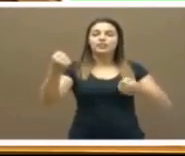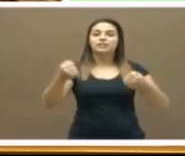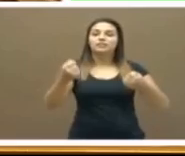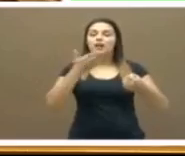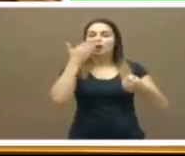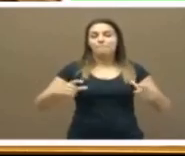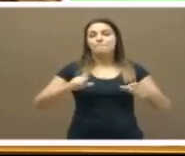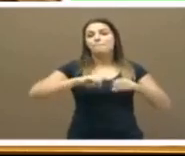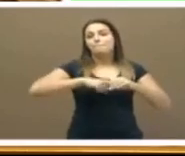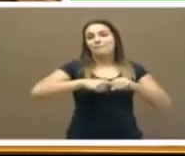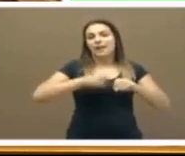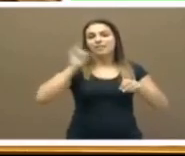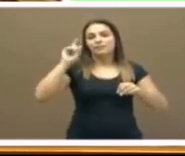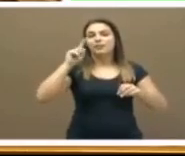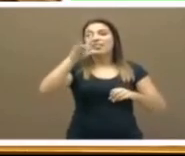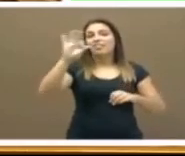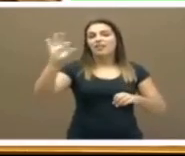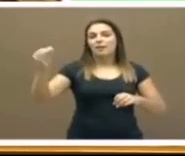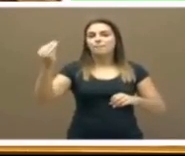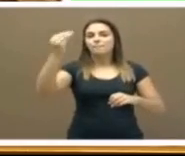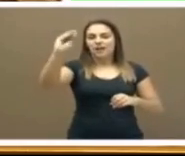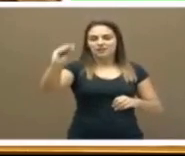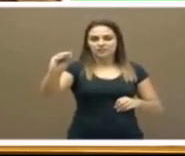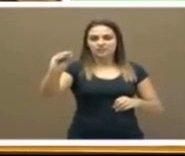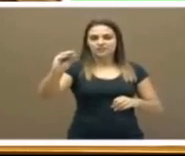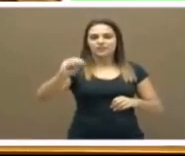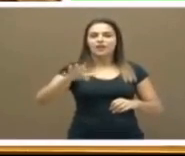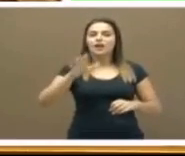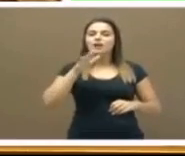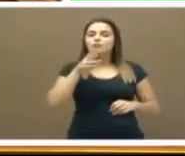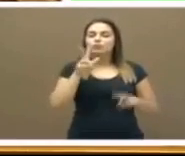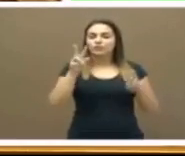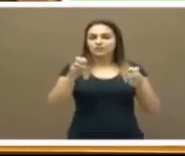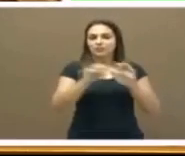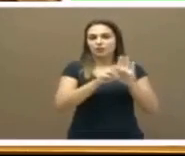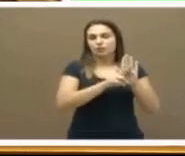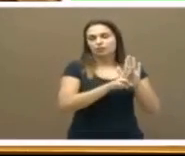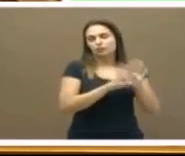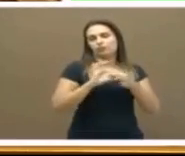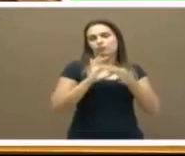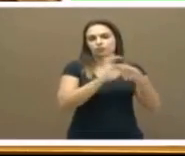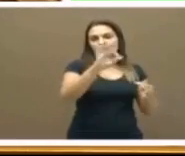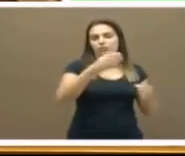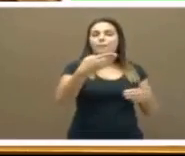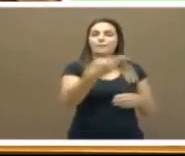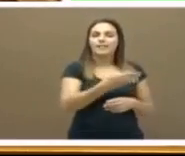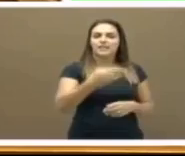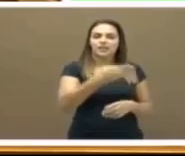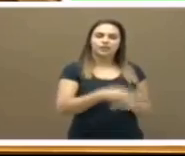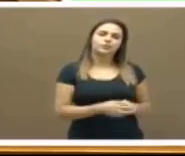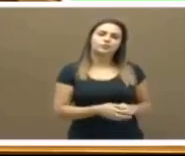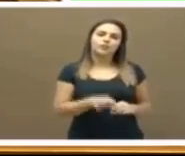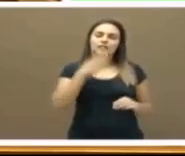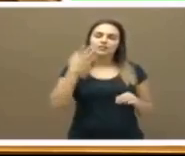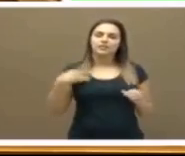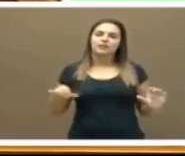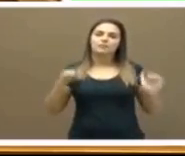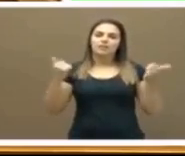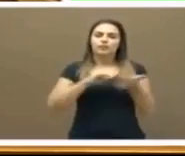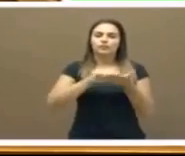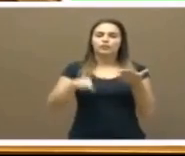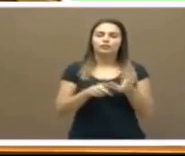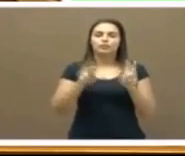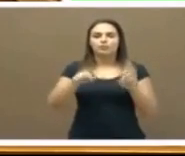los libros de texto. 100 profesores más que el curso anterior, en base al nuevo currículum de la ESO y bachillerato. Se ha puesto en marcha el nuevo contrato